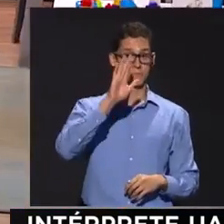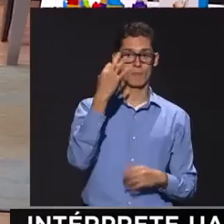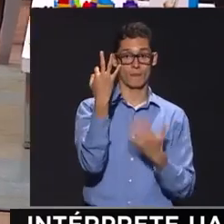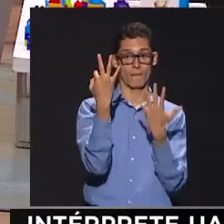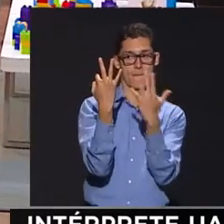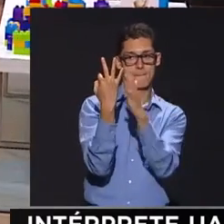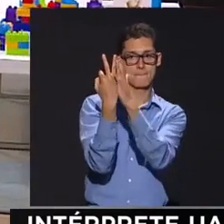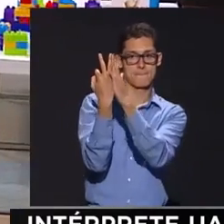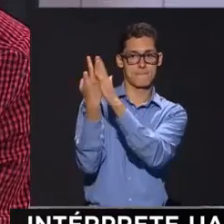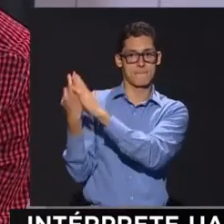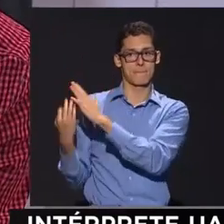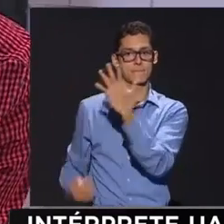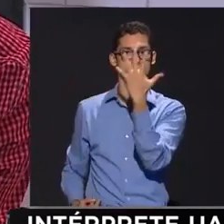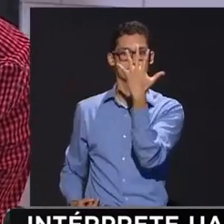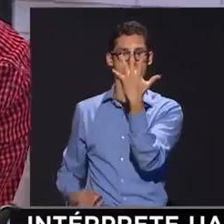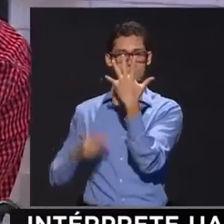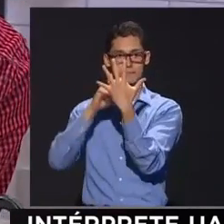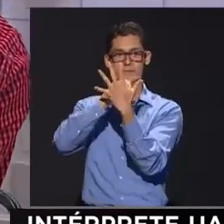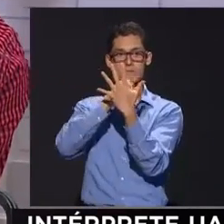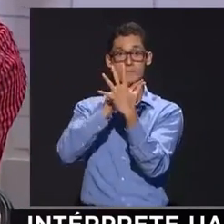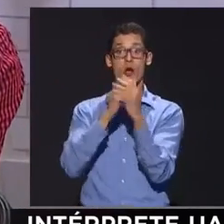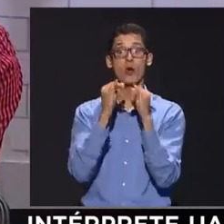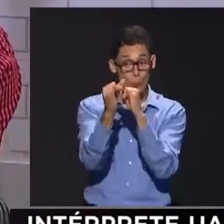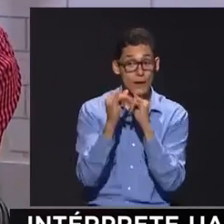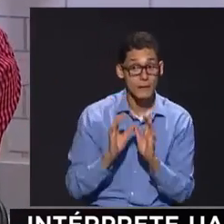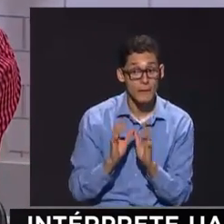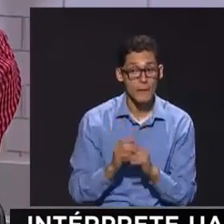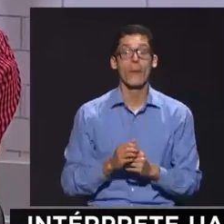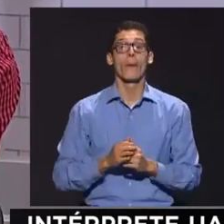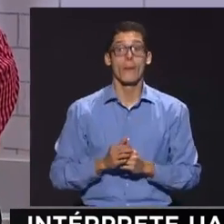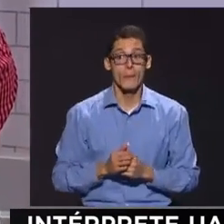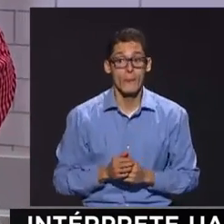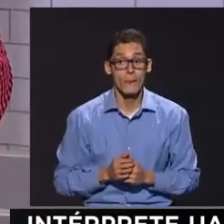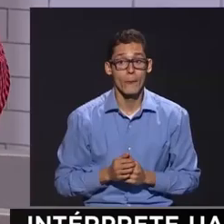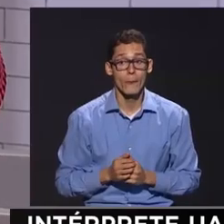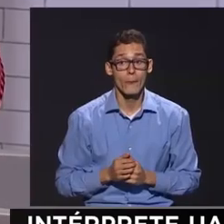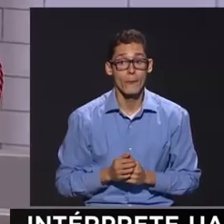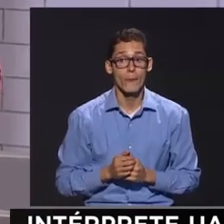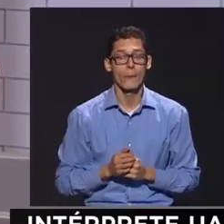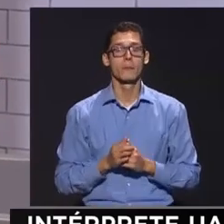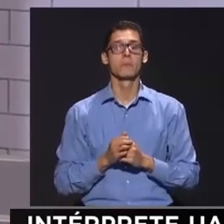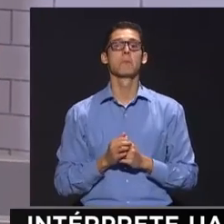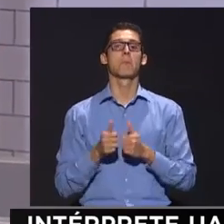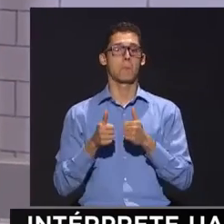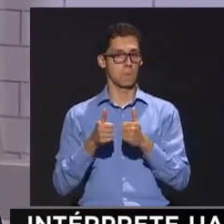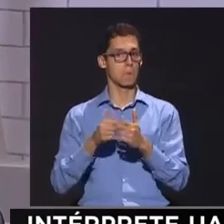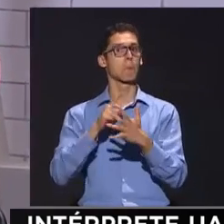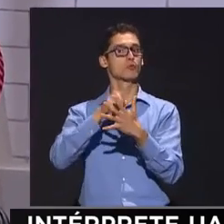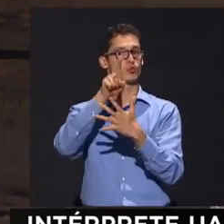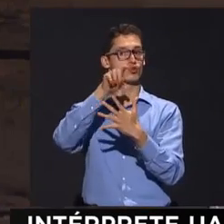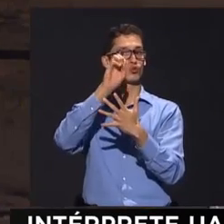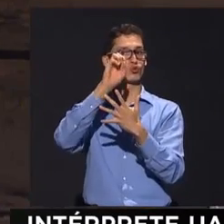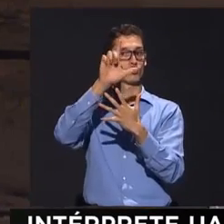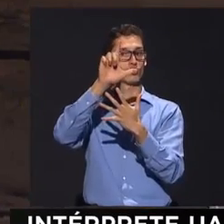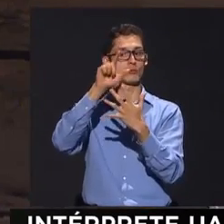misma afinación vamos a sonar ese sol boquita y nos fuimos una dosis sol la